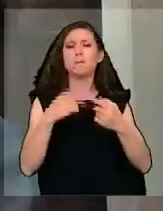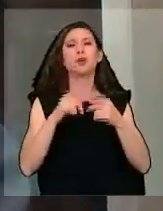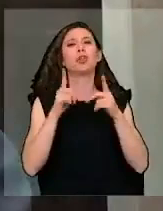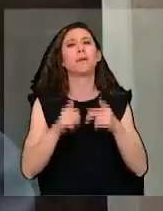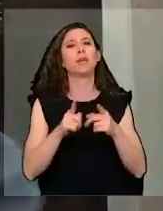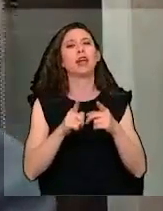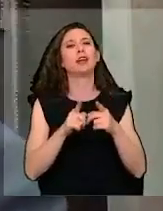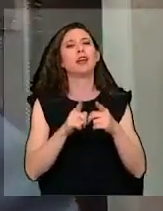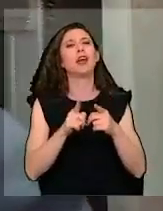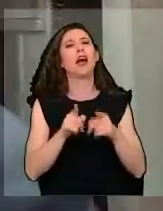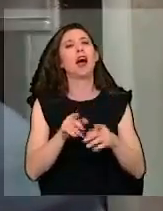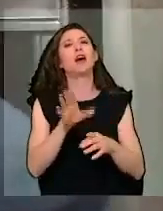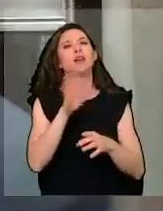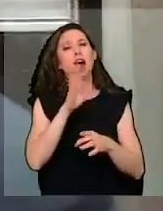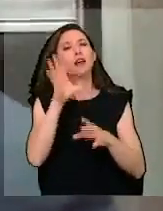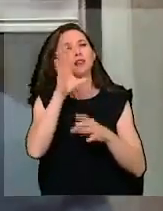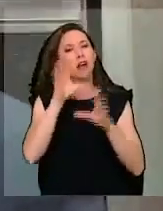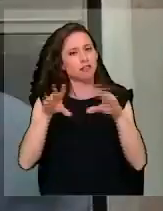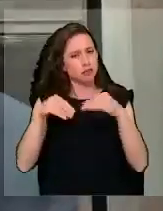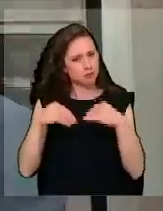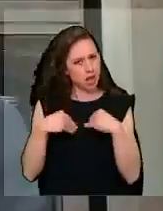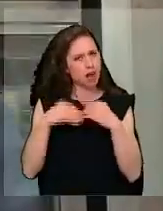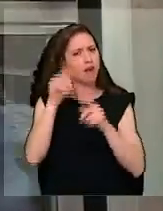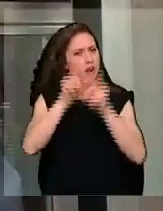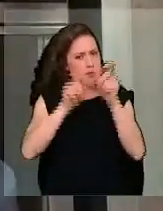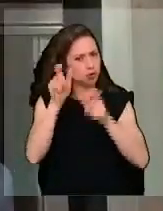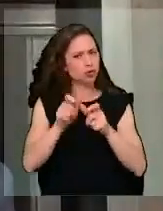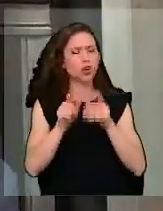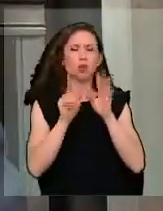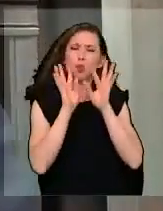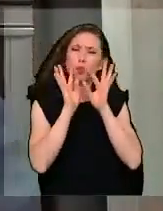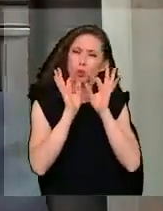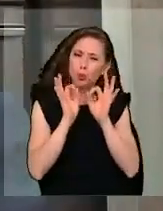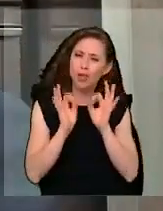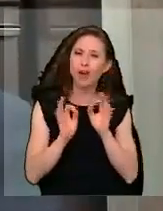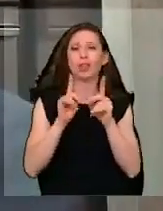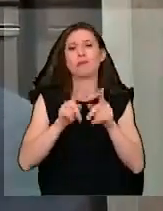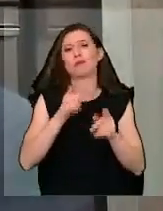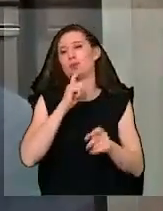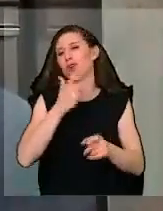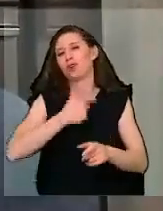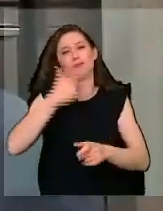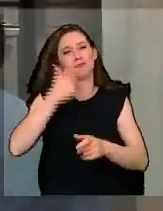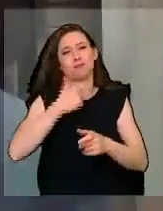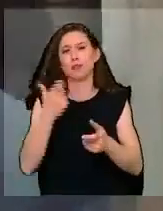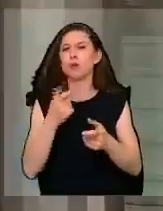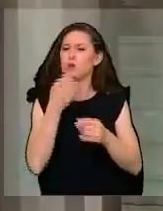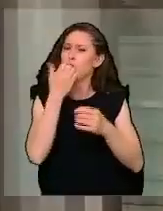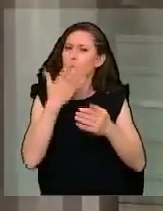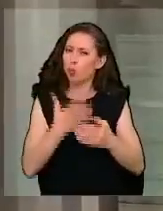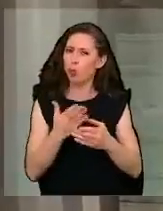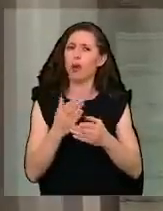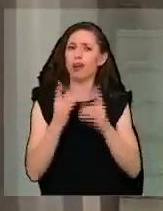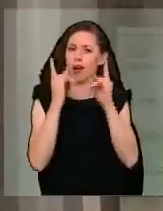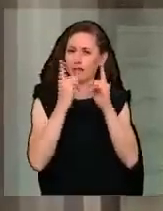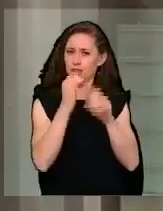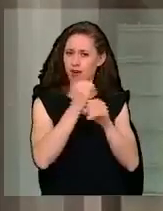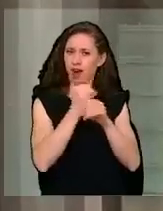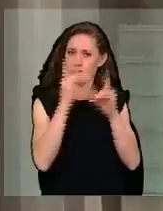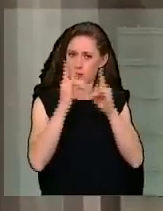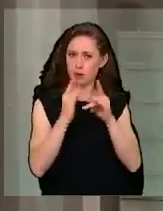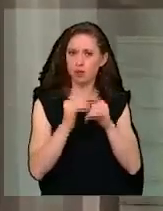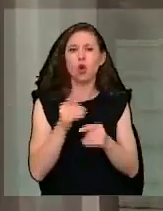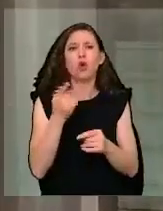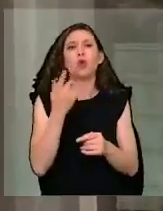tolerante con las personas muy cuidadosas con las personas el gran sentido del humor una gran parlamentaria una humanista de verdad